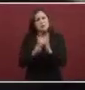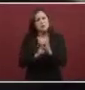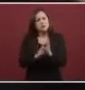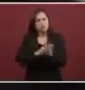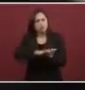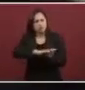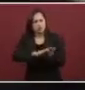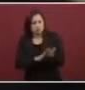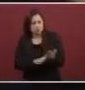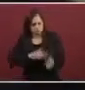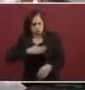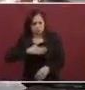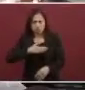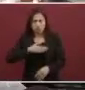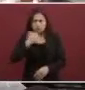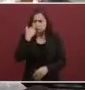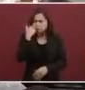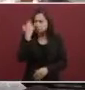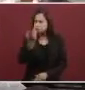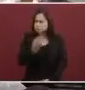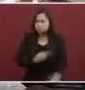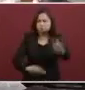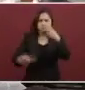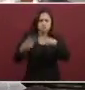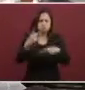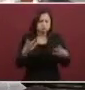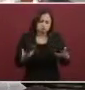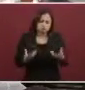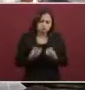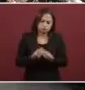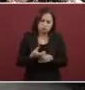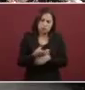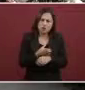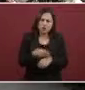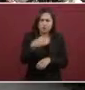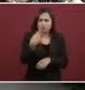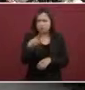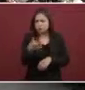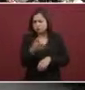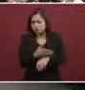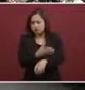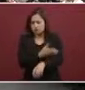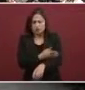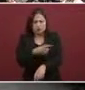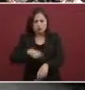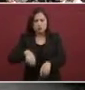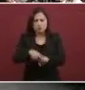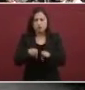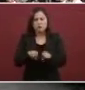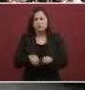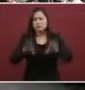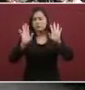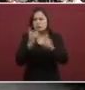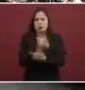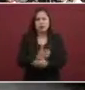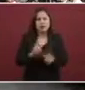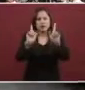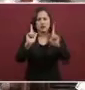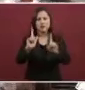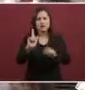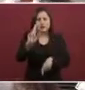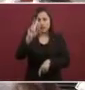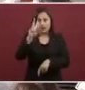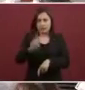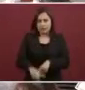a tomar café con sus colaboradores, con quien usted quiera. Dicen que solamente no se puede ocultar ni lo